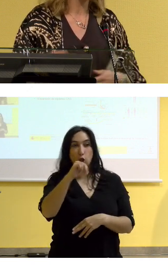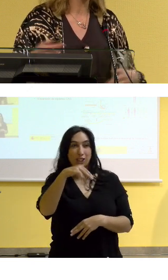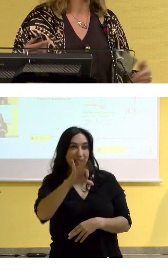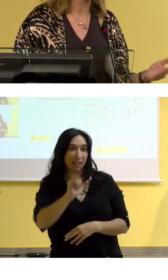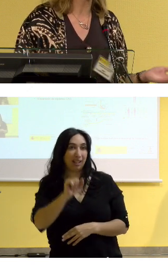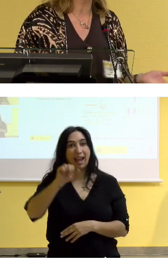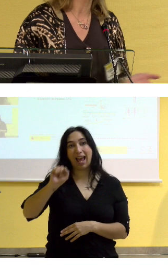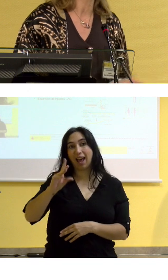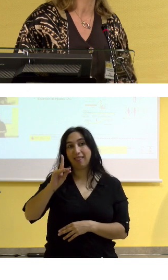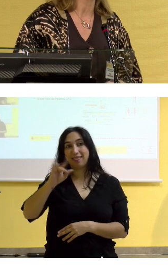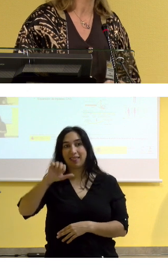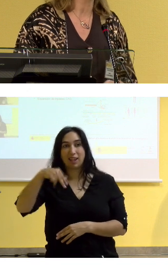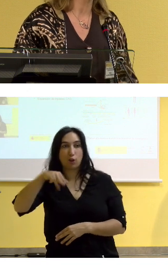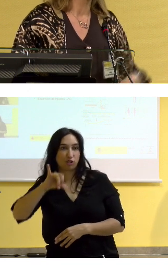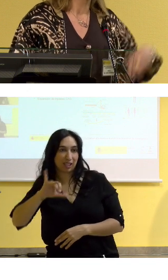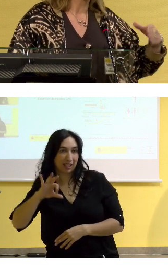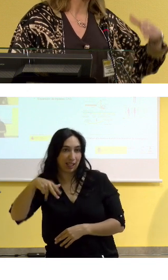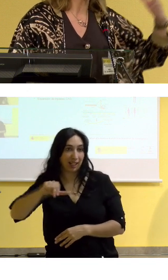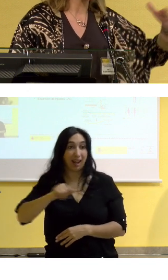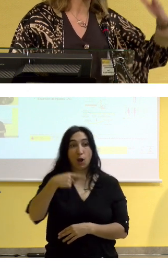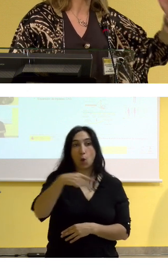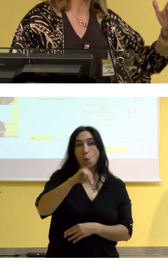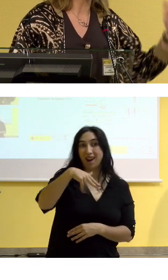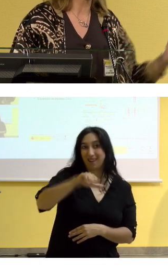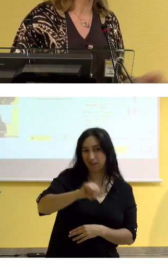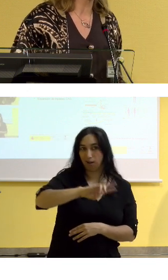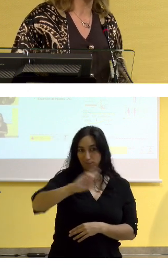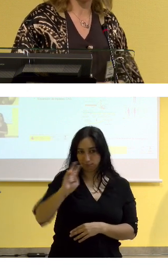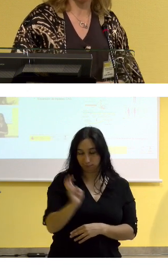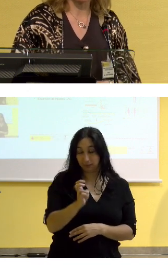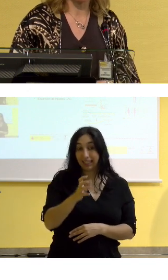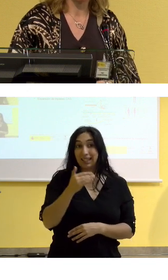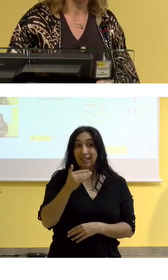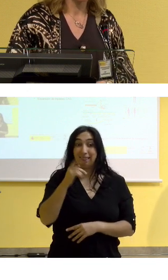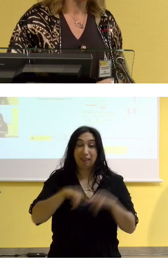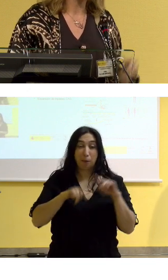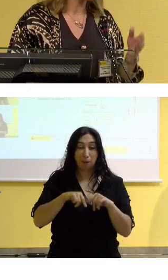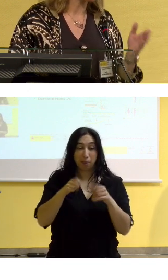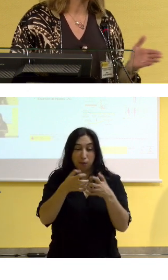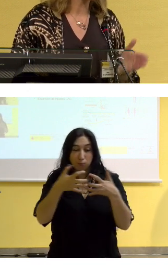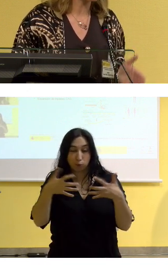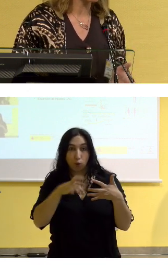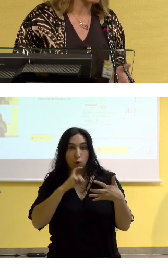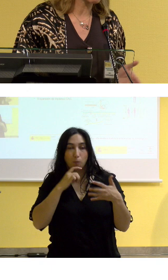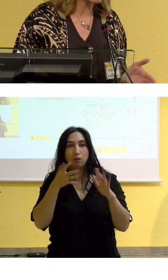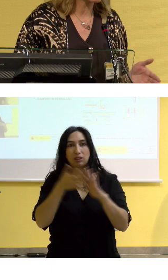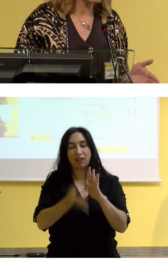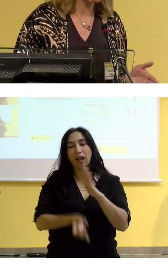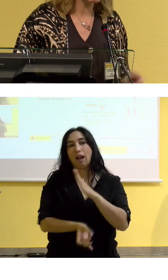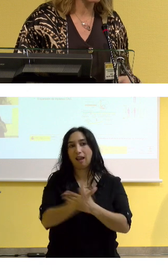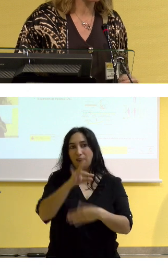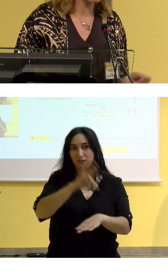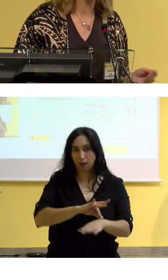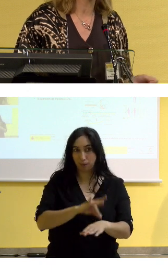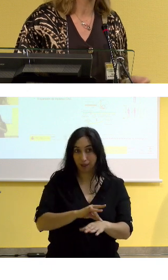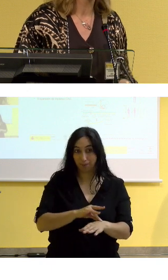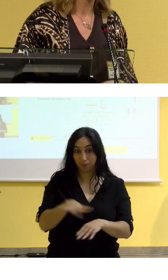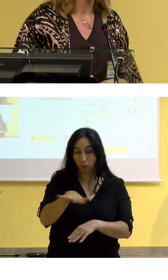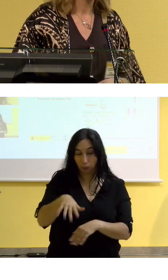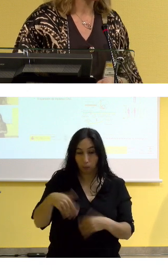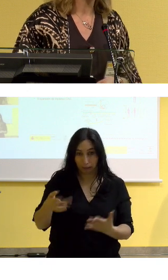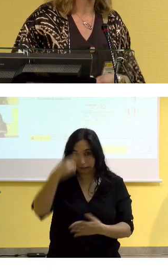y en función del número de tripletes va a ser la patogenia de esta enfermedad. Como sabemos dónde está localizado, eso quiere